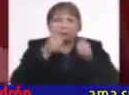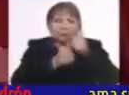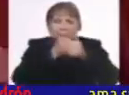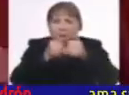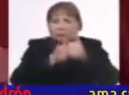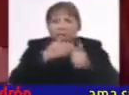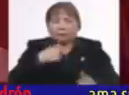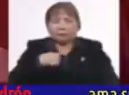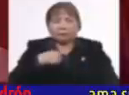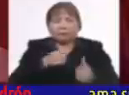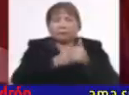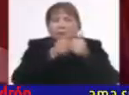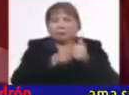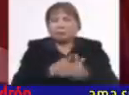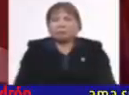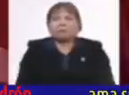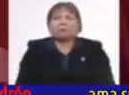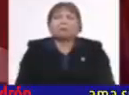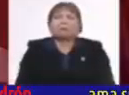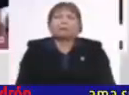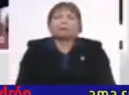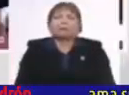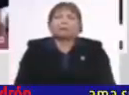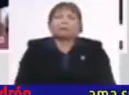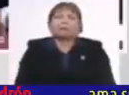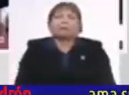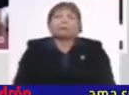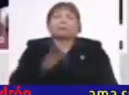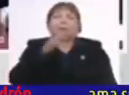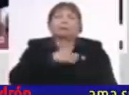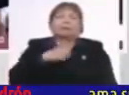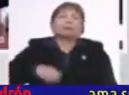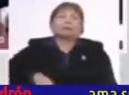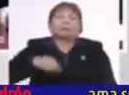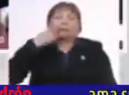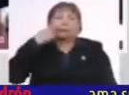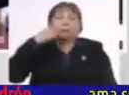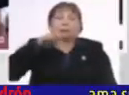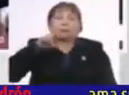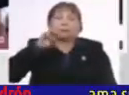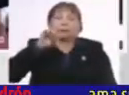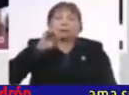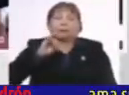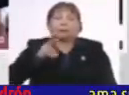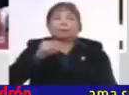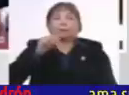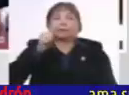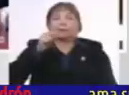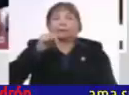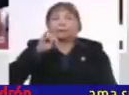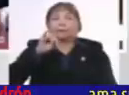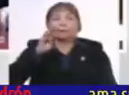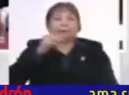esposa no a mí premier a aníbal torres ha manifestado que su cese tiene como